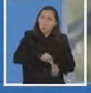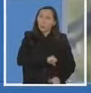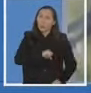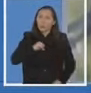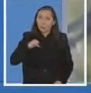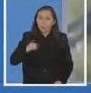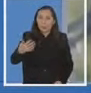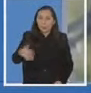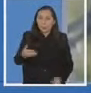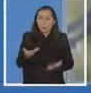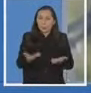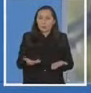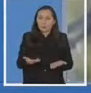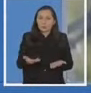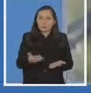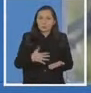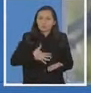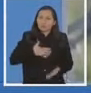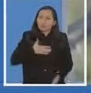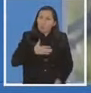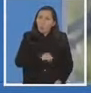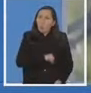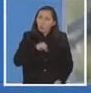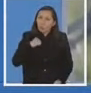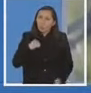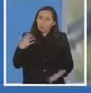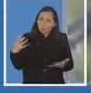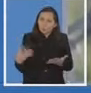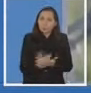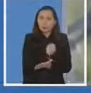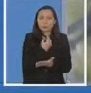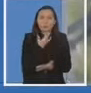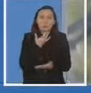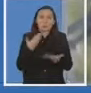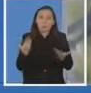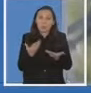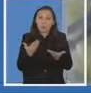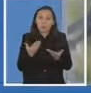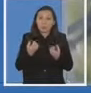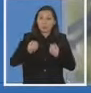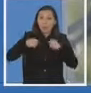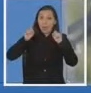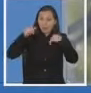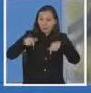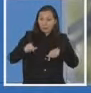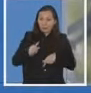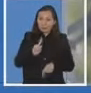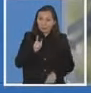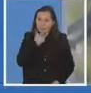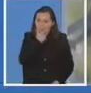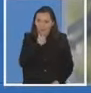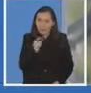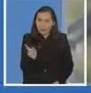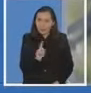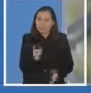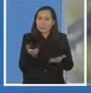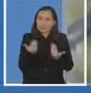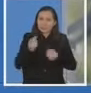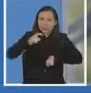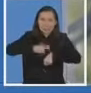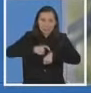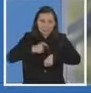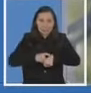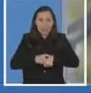orgullo. Sentirnos orgullosos de lo que hemos logrado, porque conquistas como estas no son fáciles, requieren